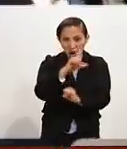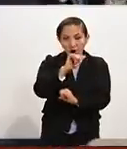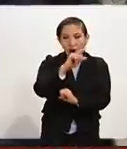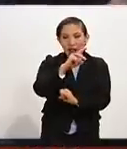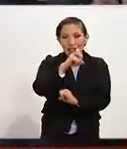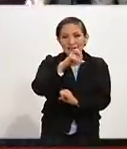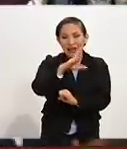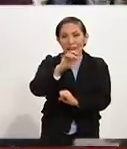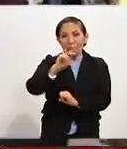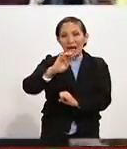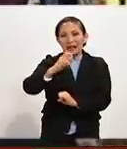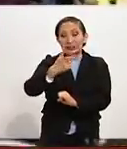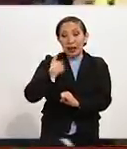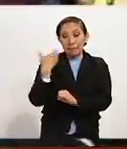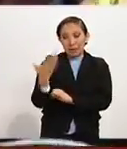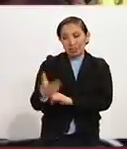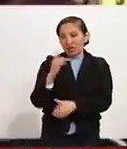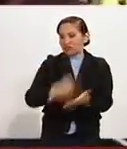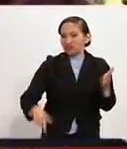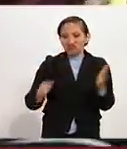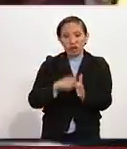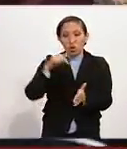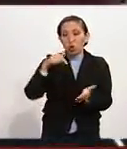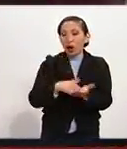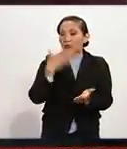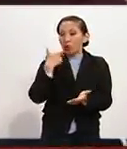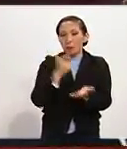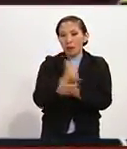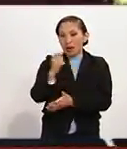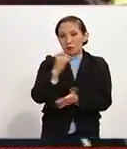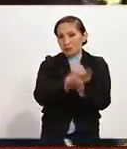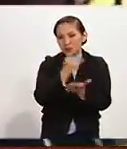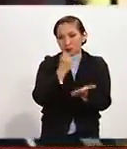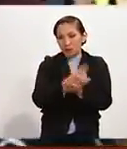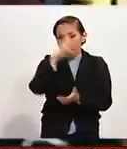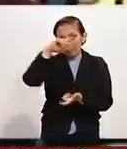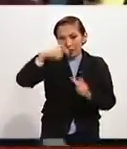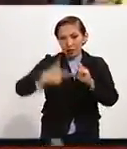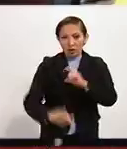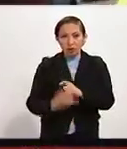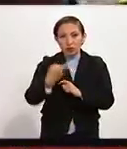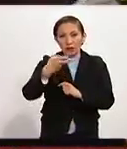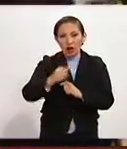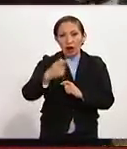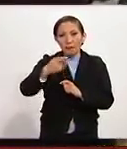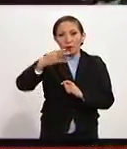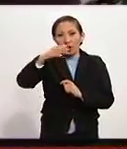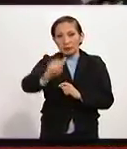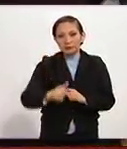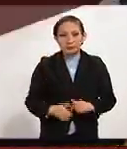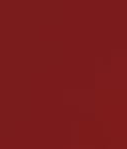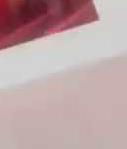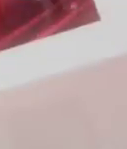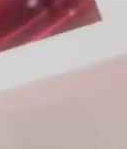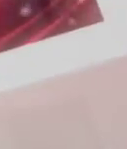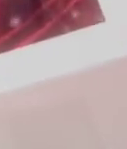Oliver Blanchard, pidiendo acabar con los paraísos fiscales. Para México al Día, Gustavo Gamboa.